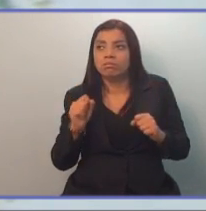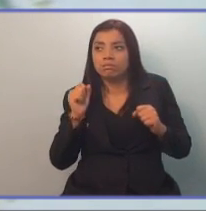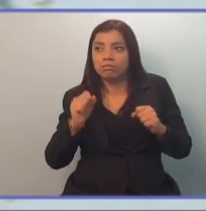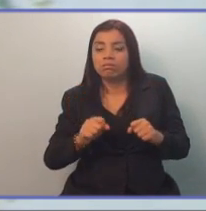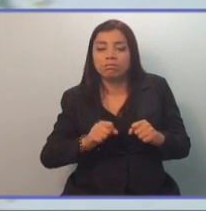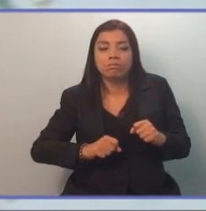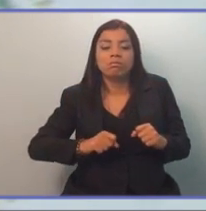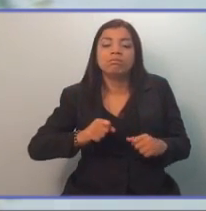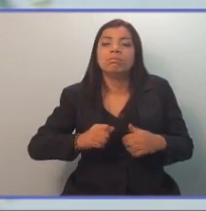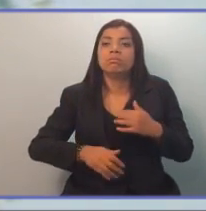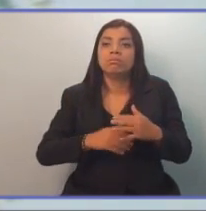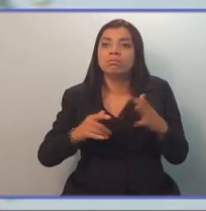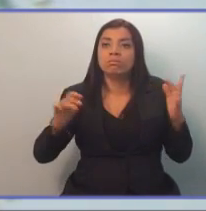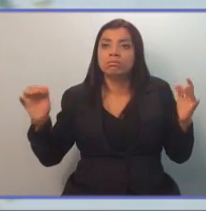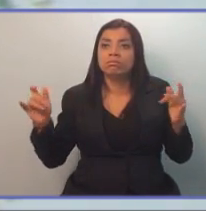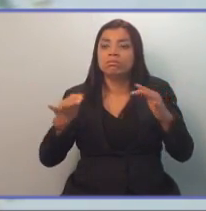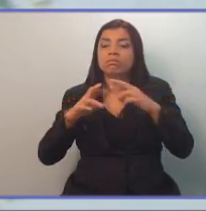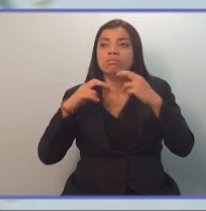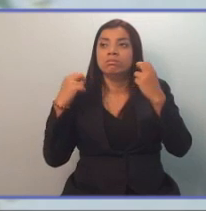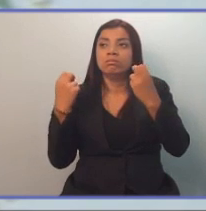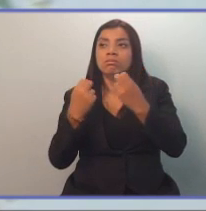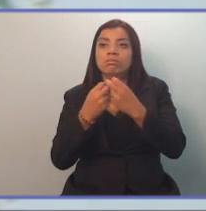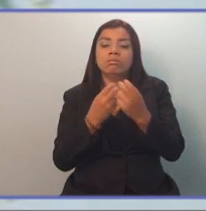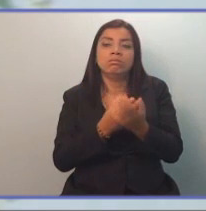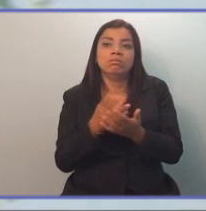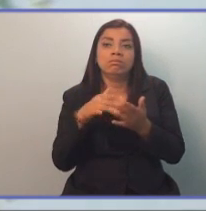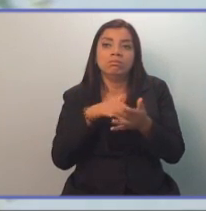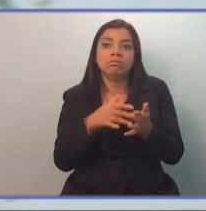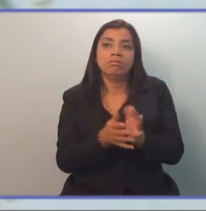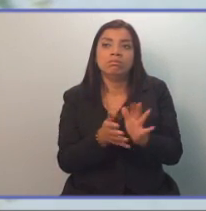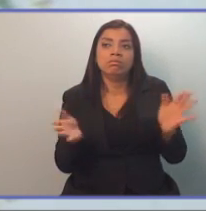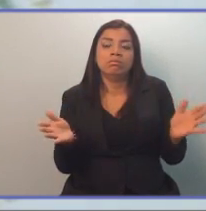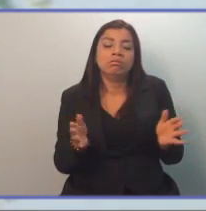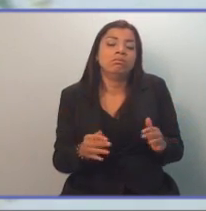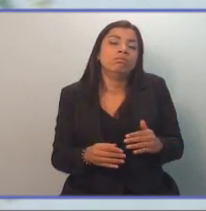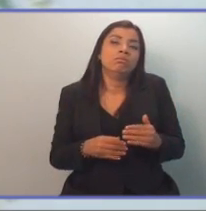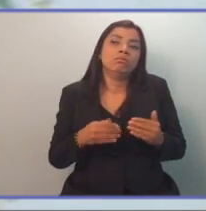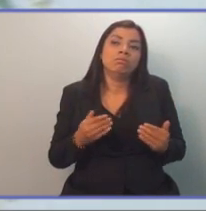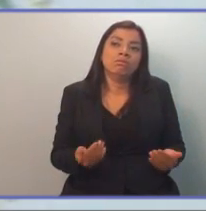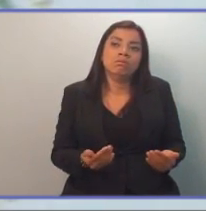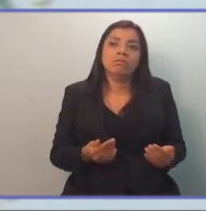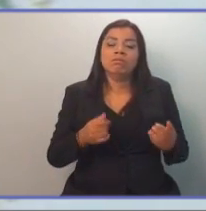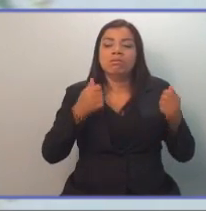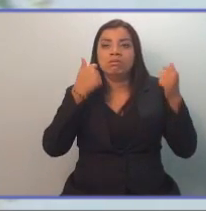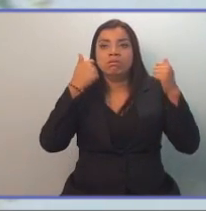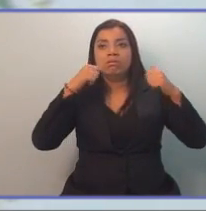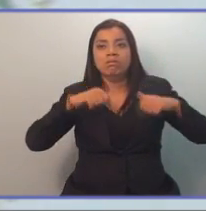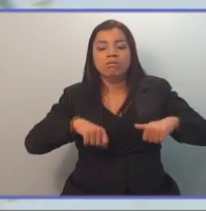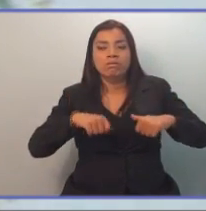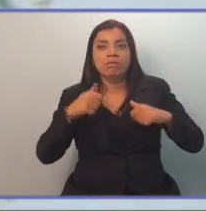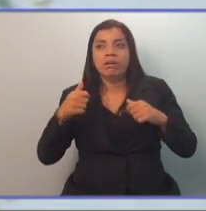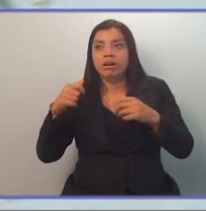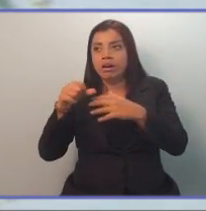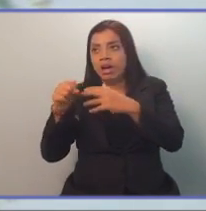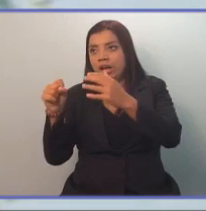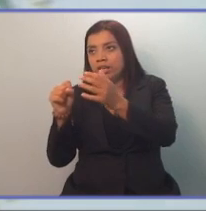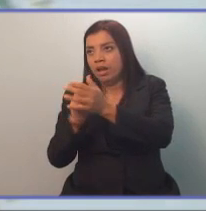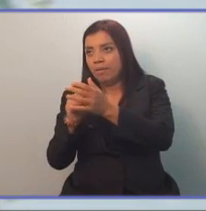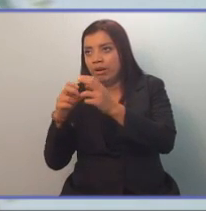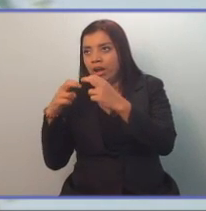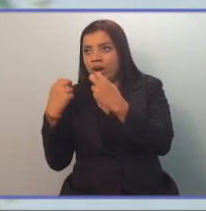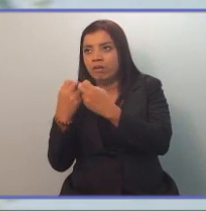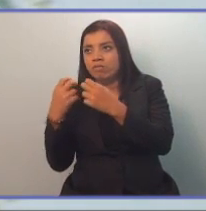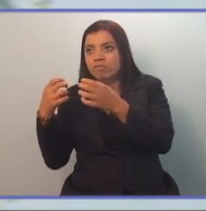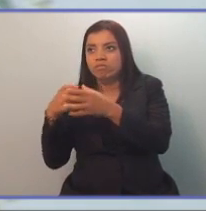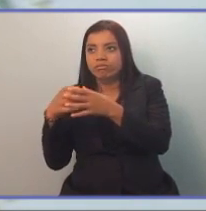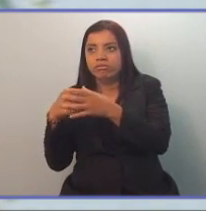de hacer públicas las sesiones, pero así como todo pasa por el consenso, la mayoría en la Asamblea Legislativa y